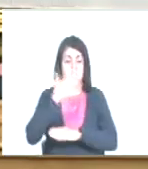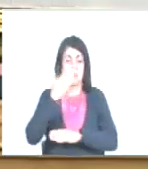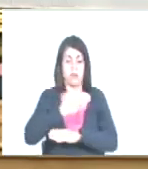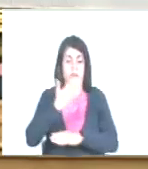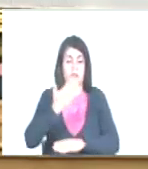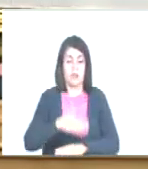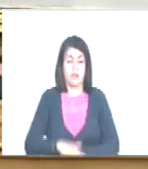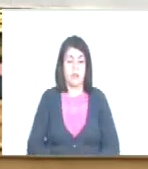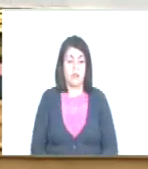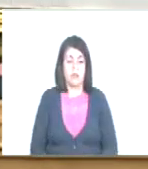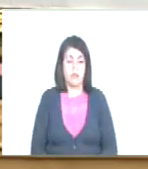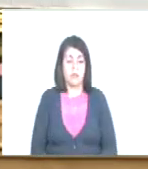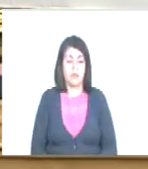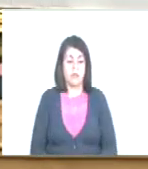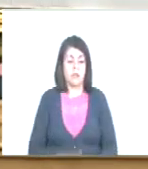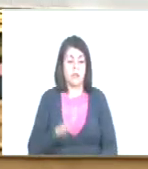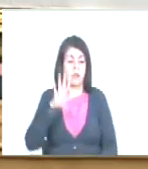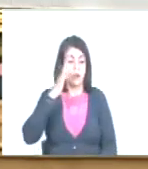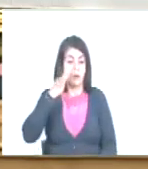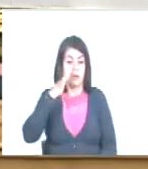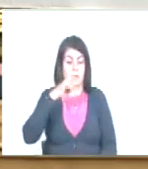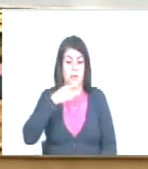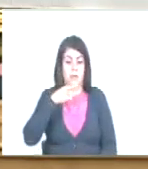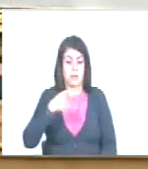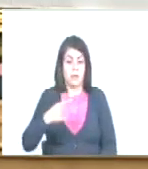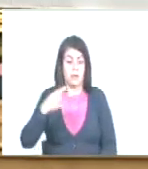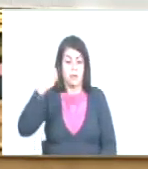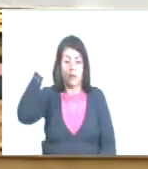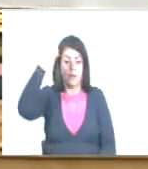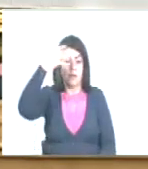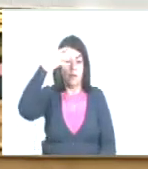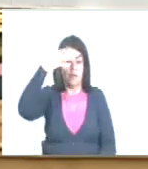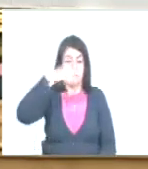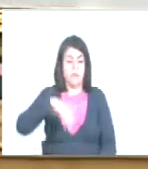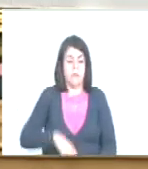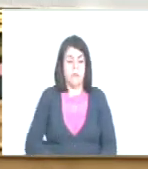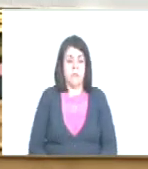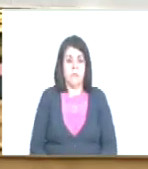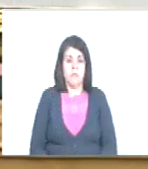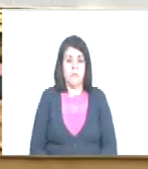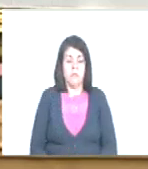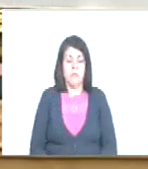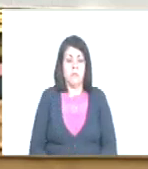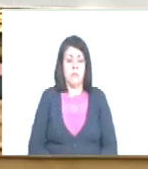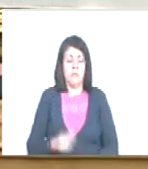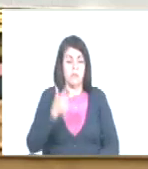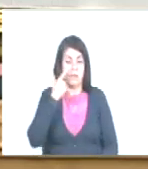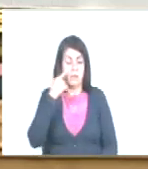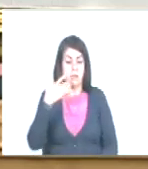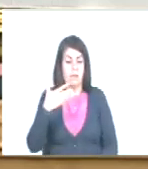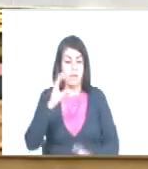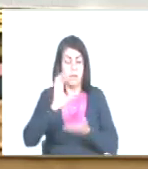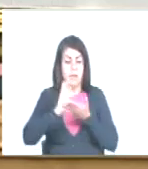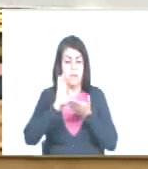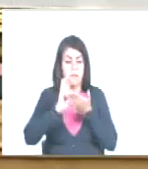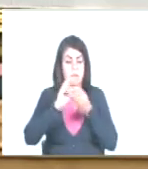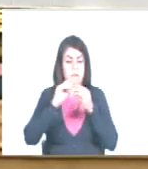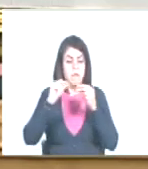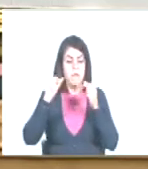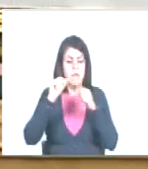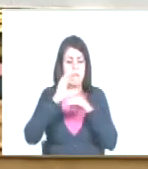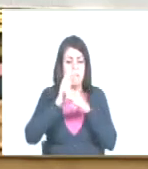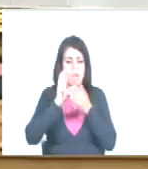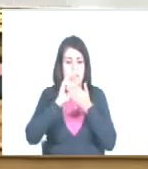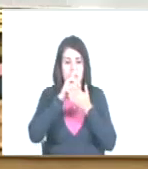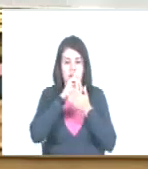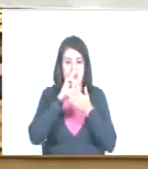Cabimas en medio del sol al que nos tiene acostumbrado esa tierra